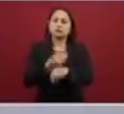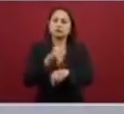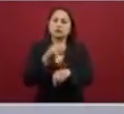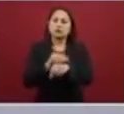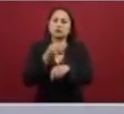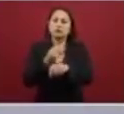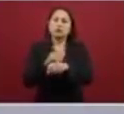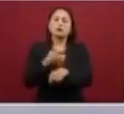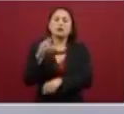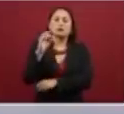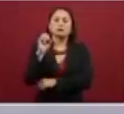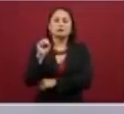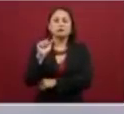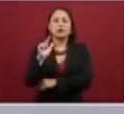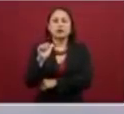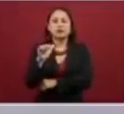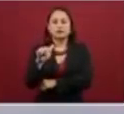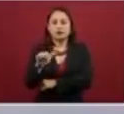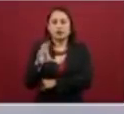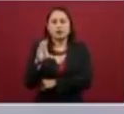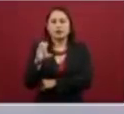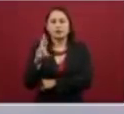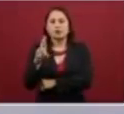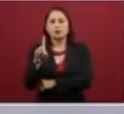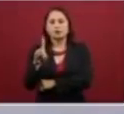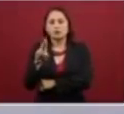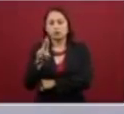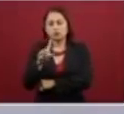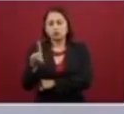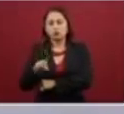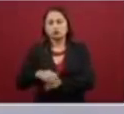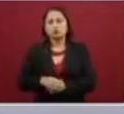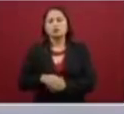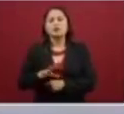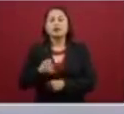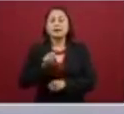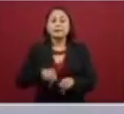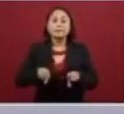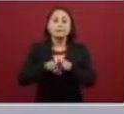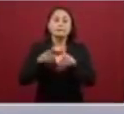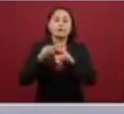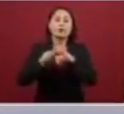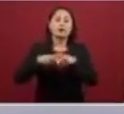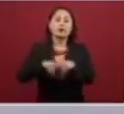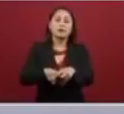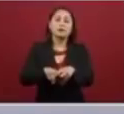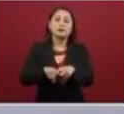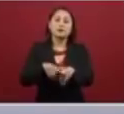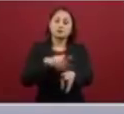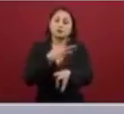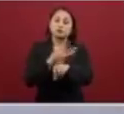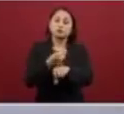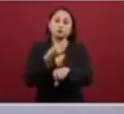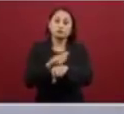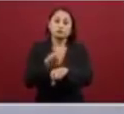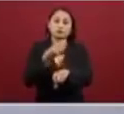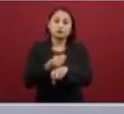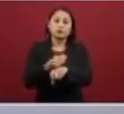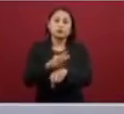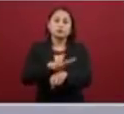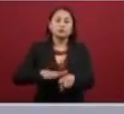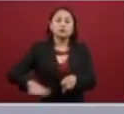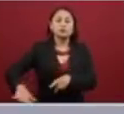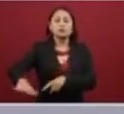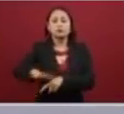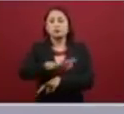Cruz. También inició el trabajo de mejoramiento